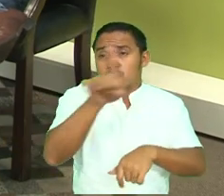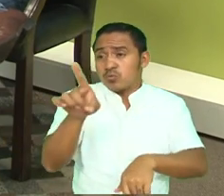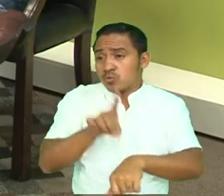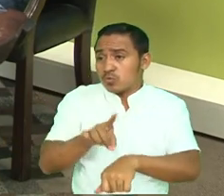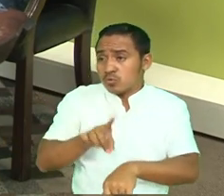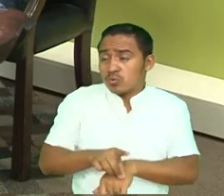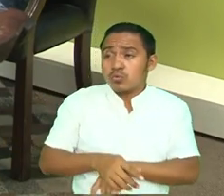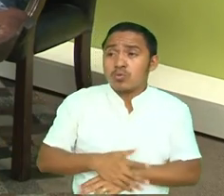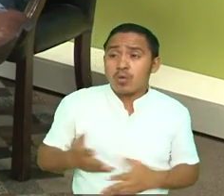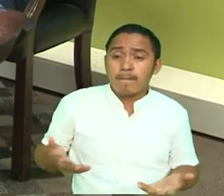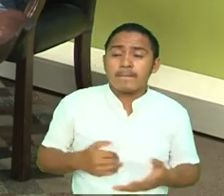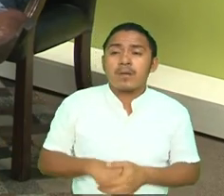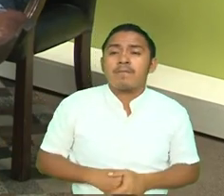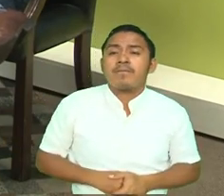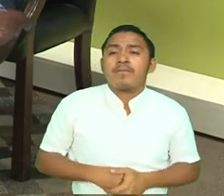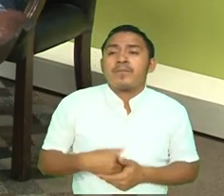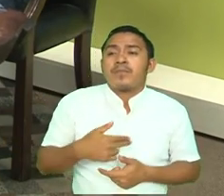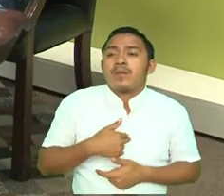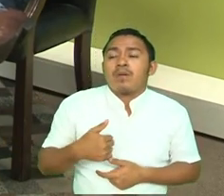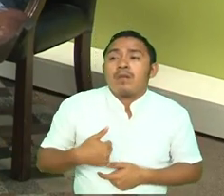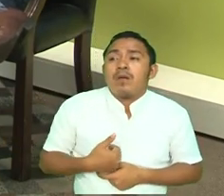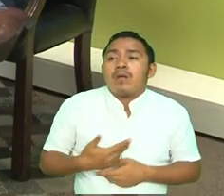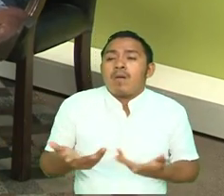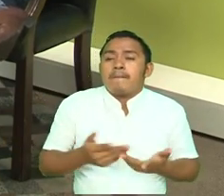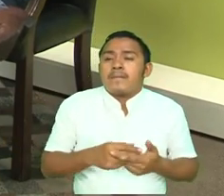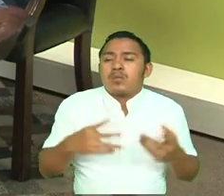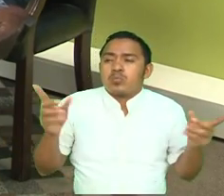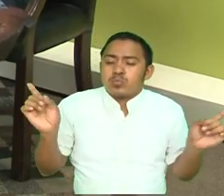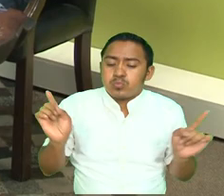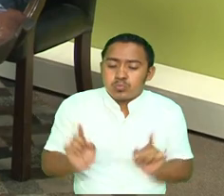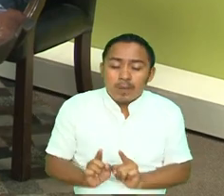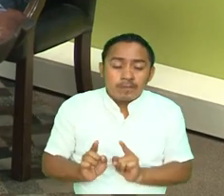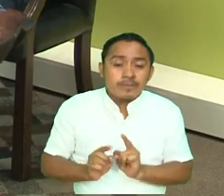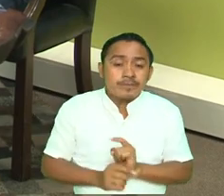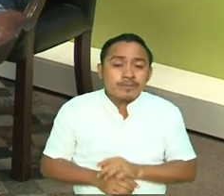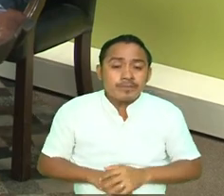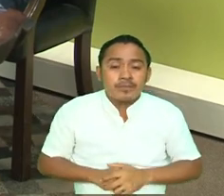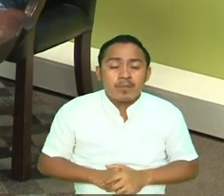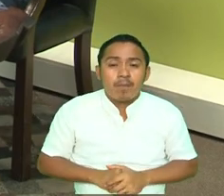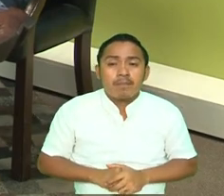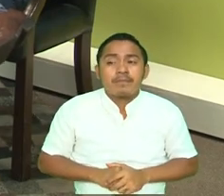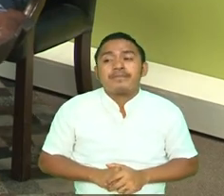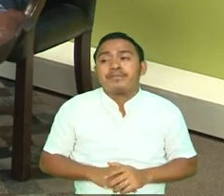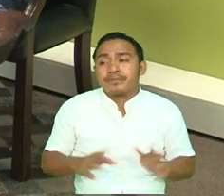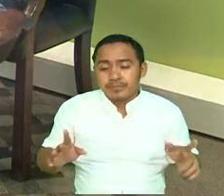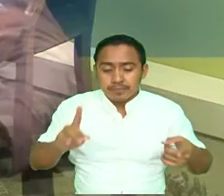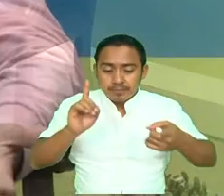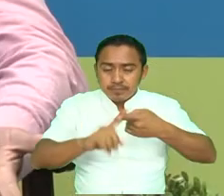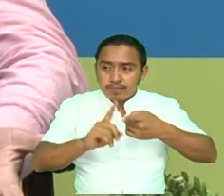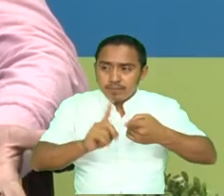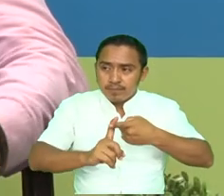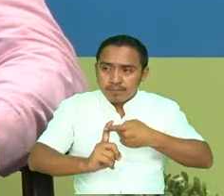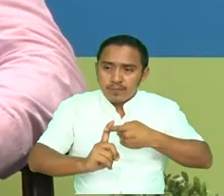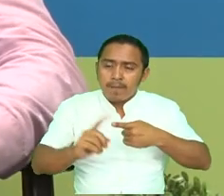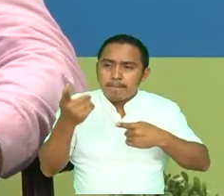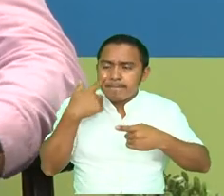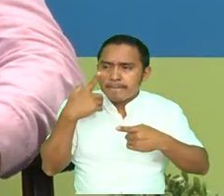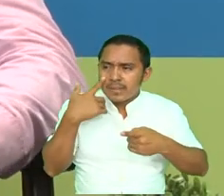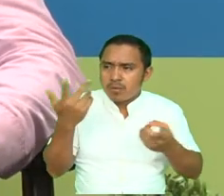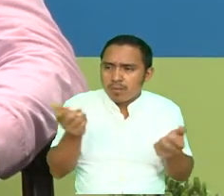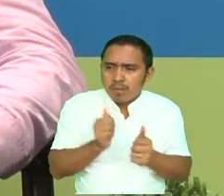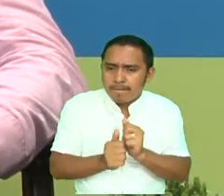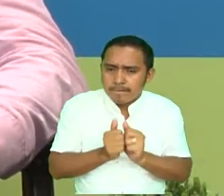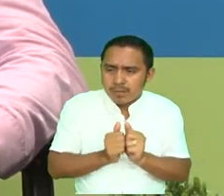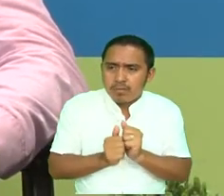ver cómo de una manera puede disminuir esta sudoración. Entonces, bueno, número uno, hay que ver en realidad qué es lo que le